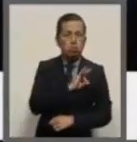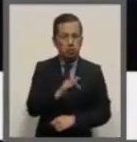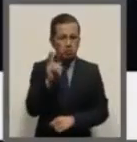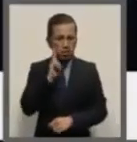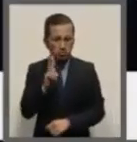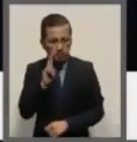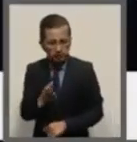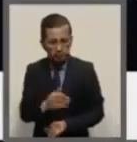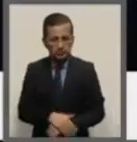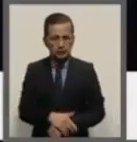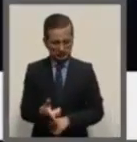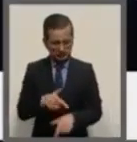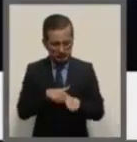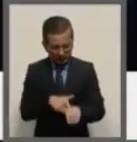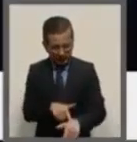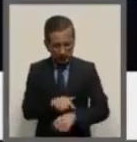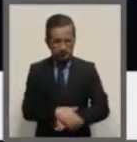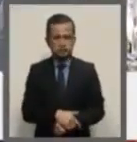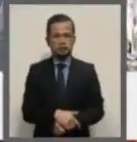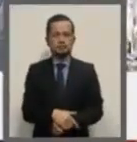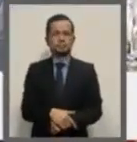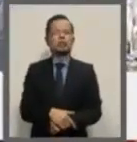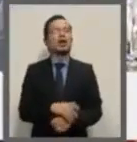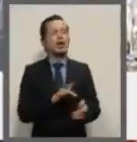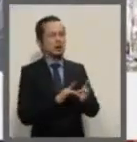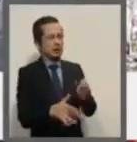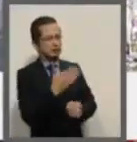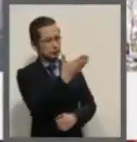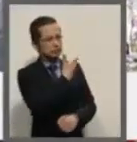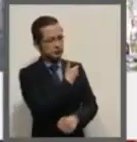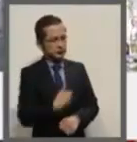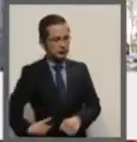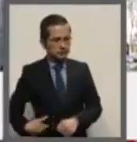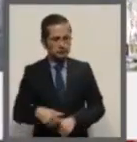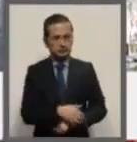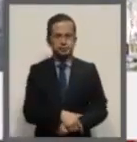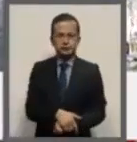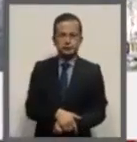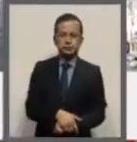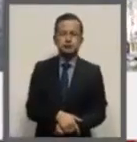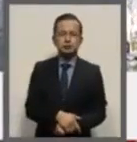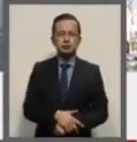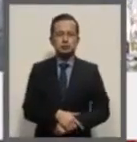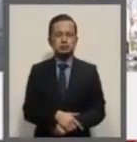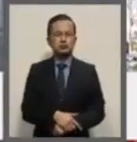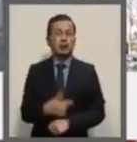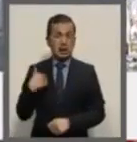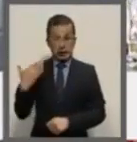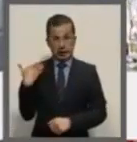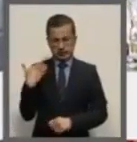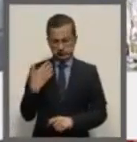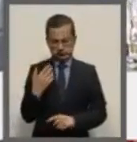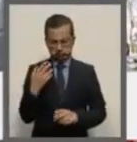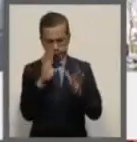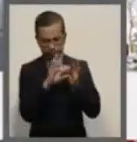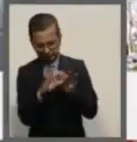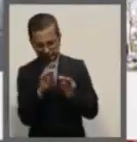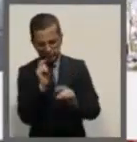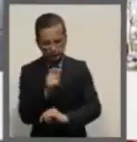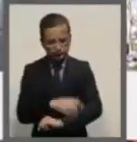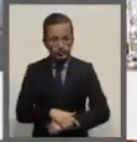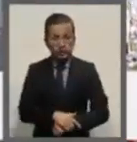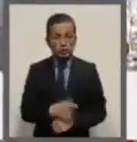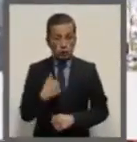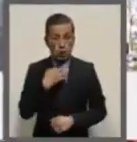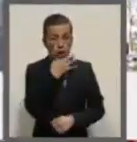revisaremos. Continúe el orador. Gracias, presidente. Les decía que les informo